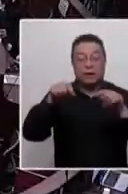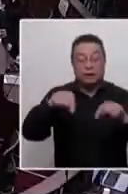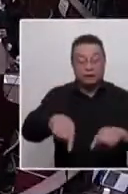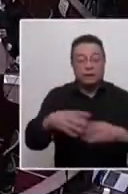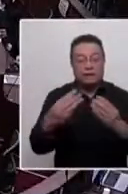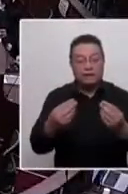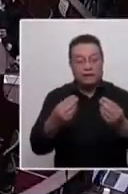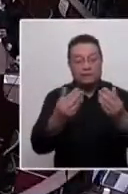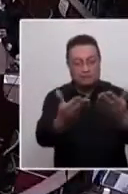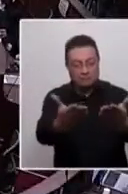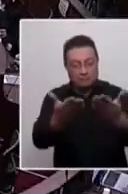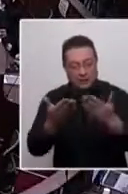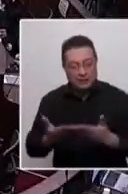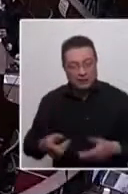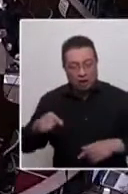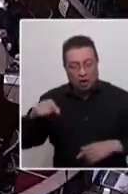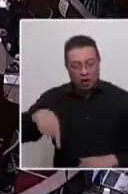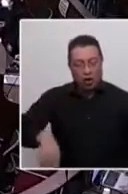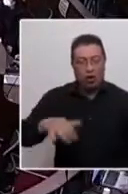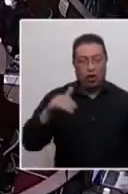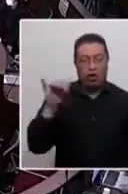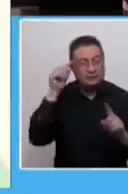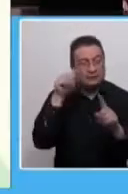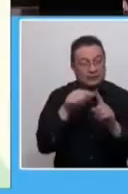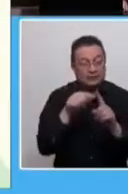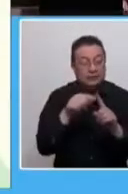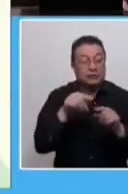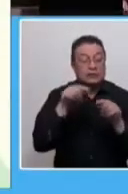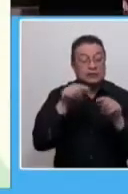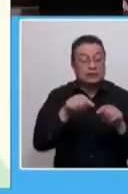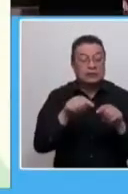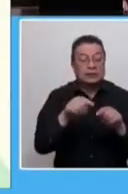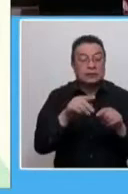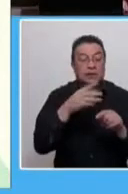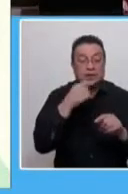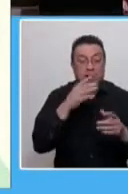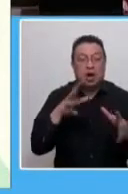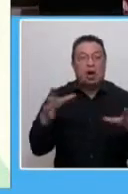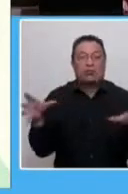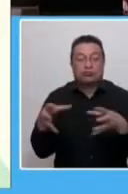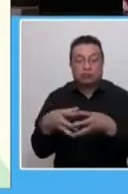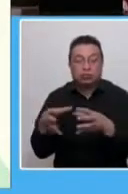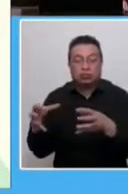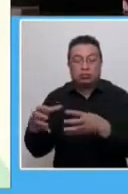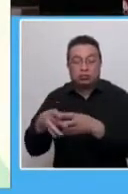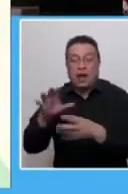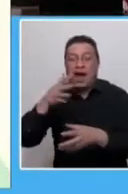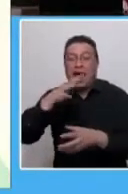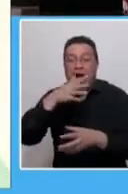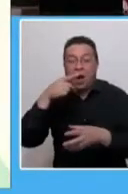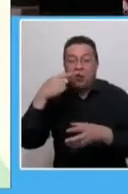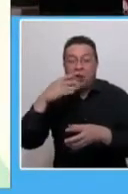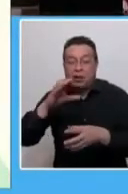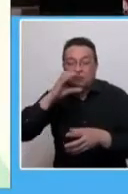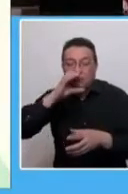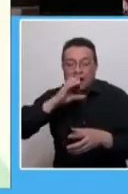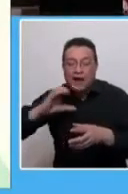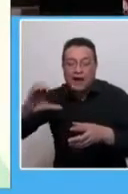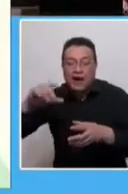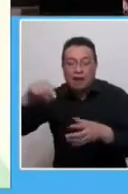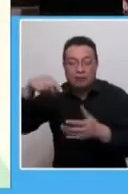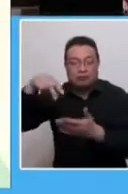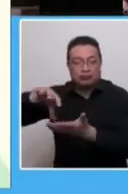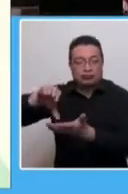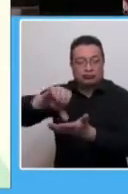en general, que es la que permite que luego se vaya a poder revisando cada uno de los artículos de este informe, finalmente el informe lo logra los 2/3, por lo tanto